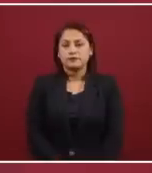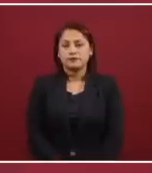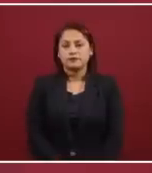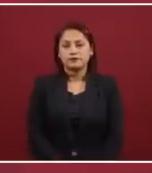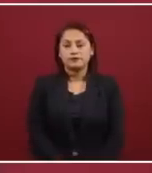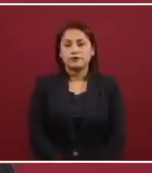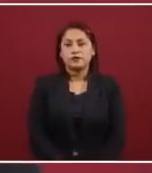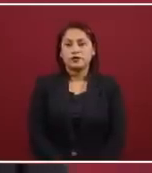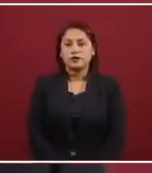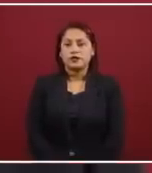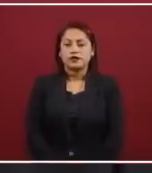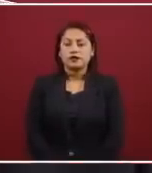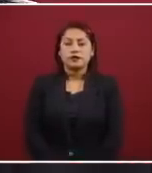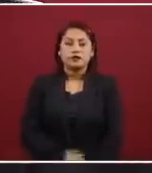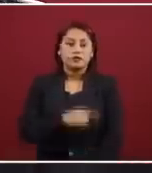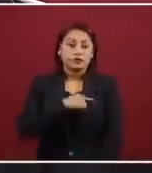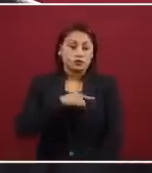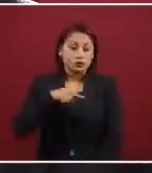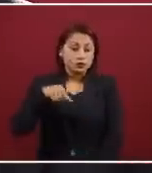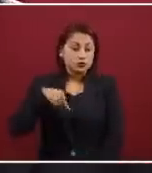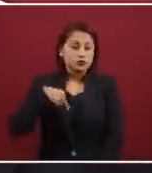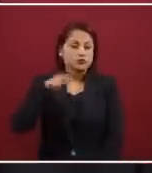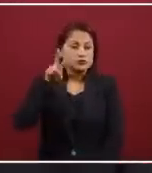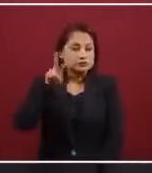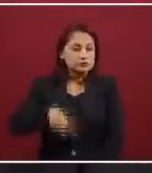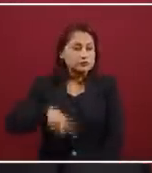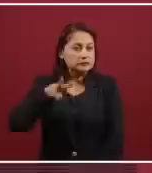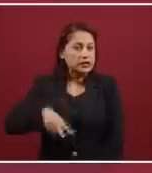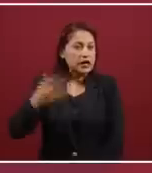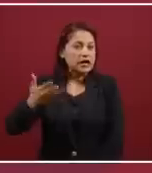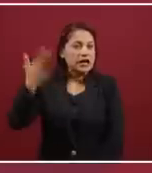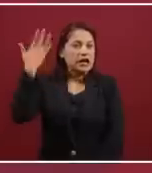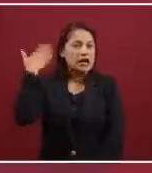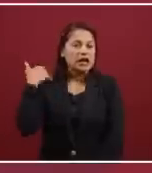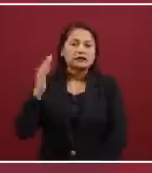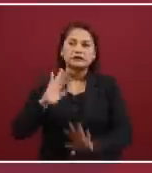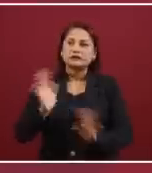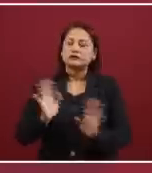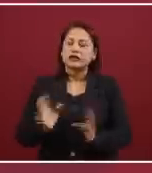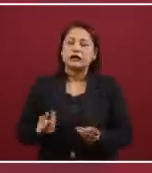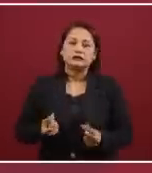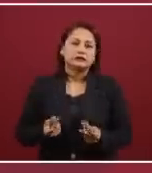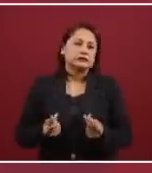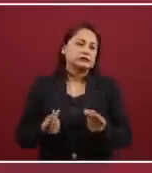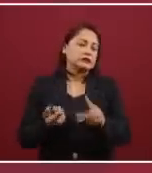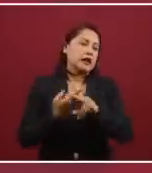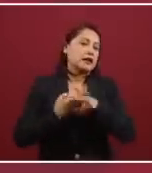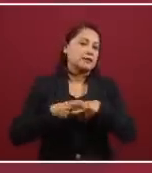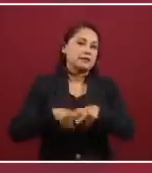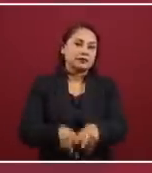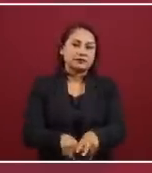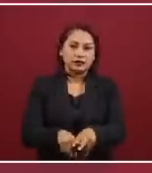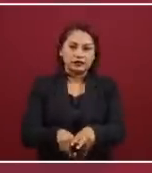interés de iniciar desde hace algún tiempo, pero